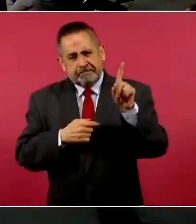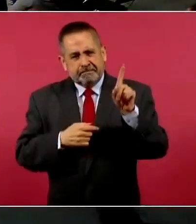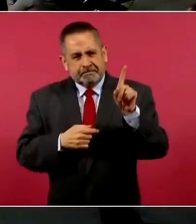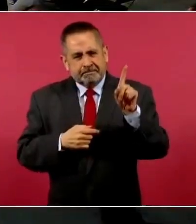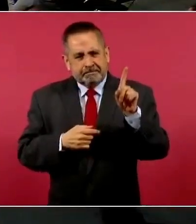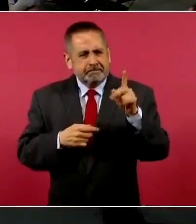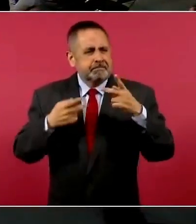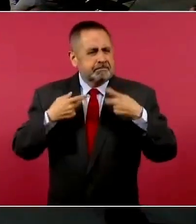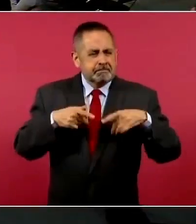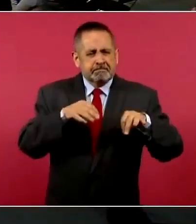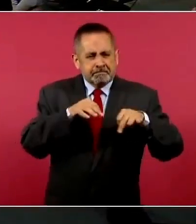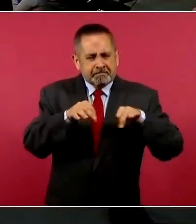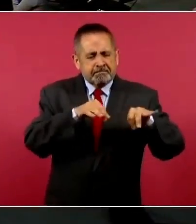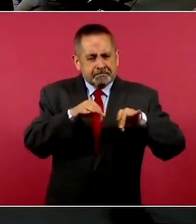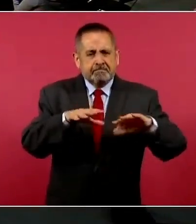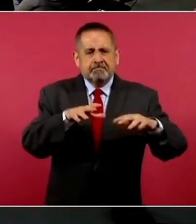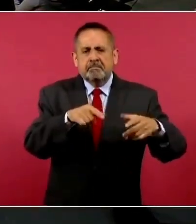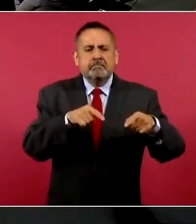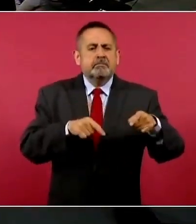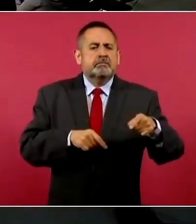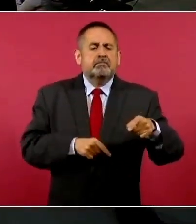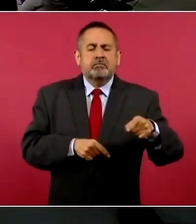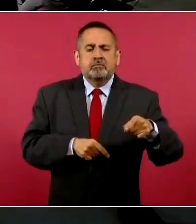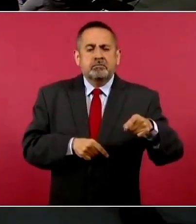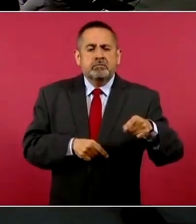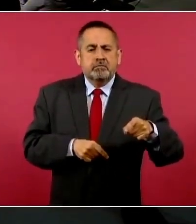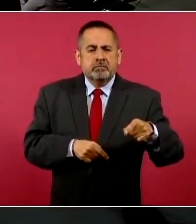los trabajadores